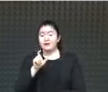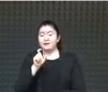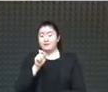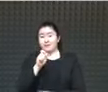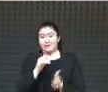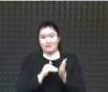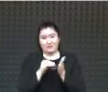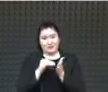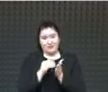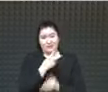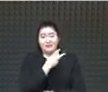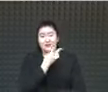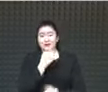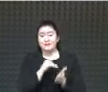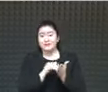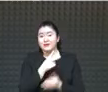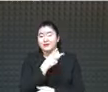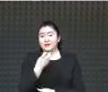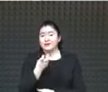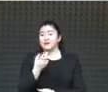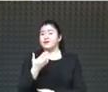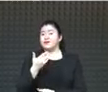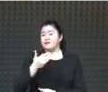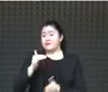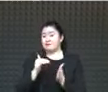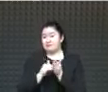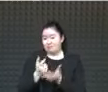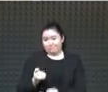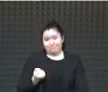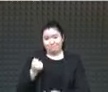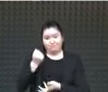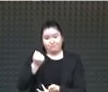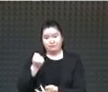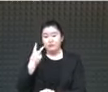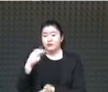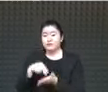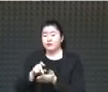millones 2.250 mil pesos. En 2021,